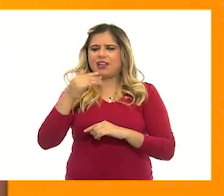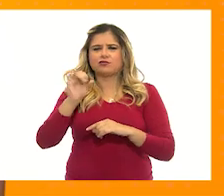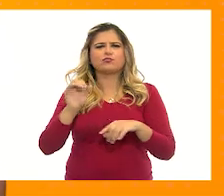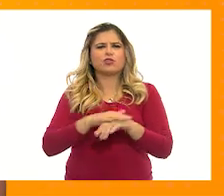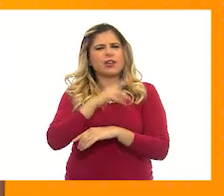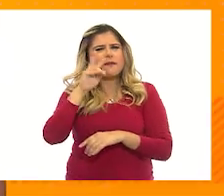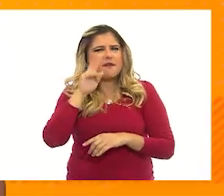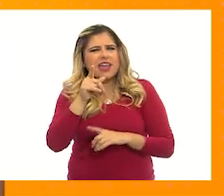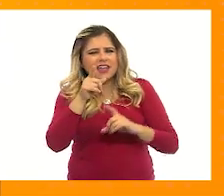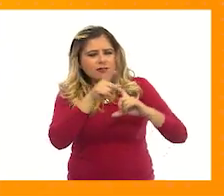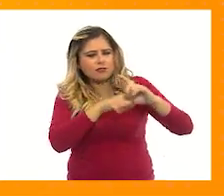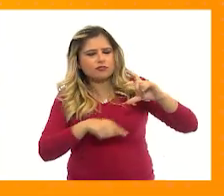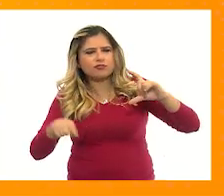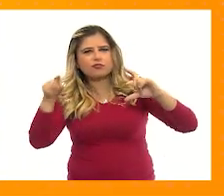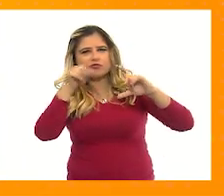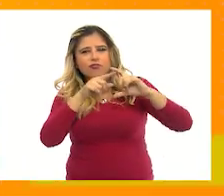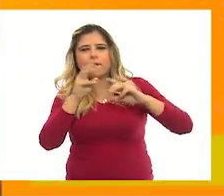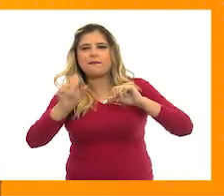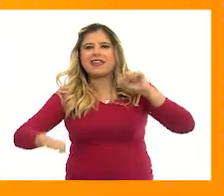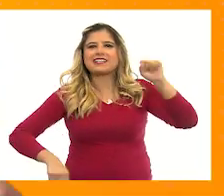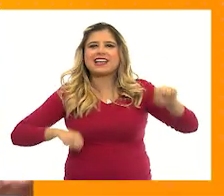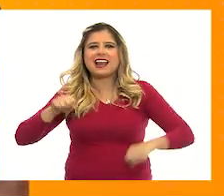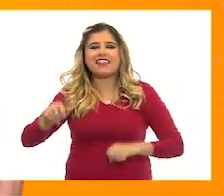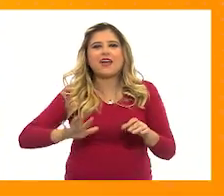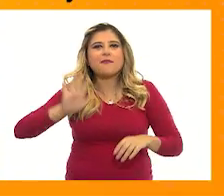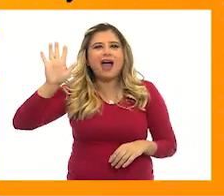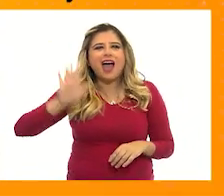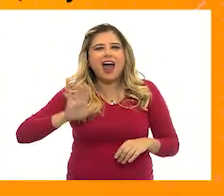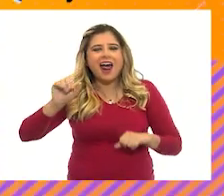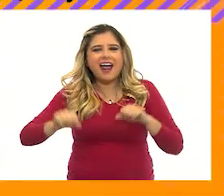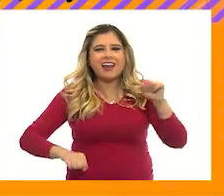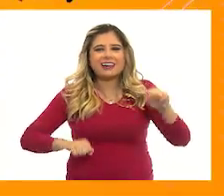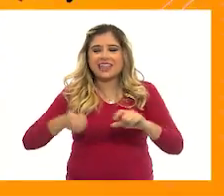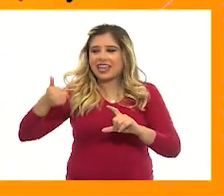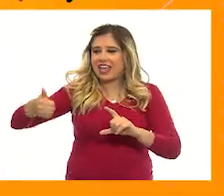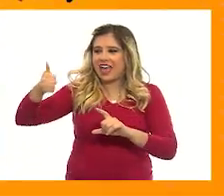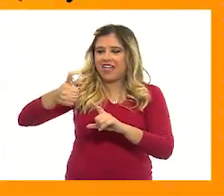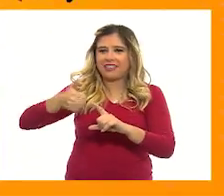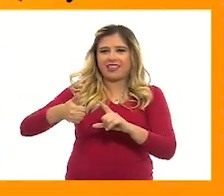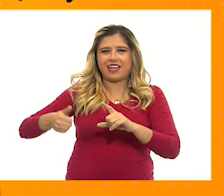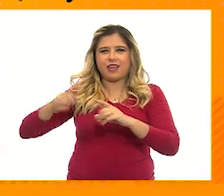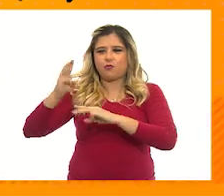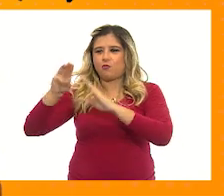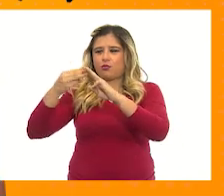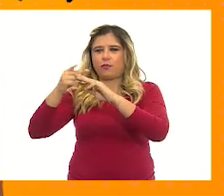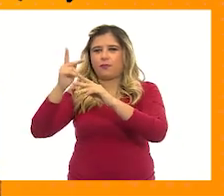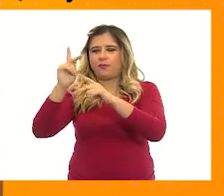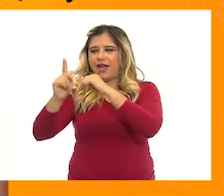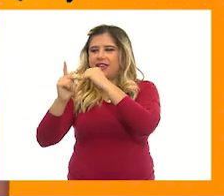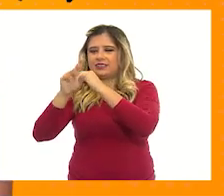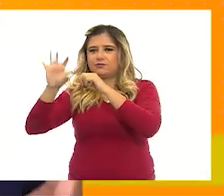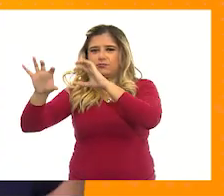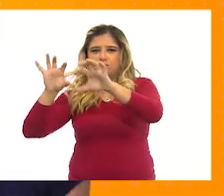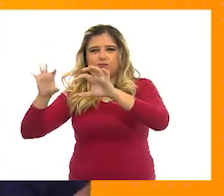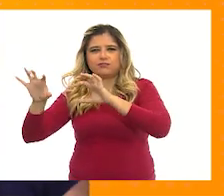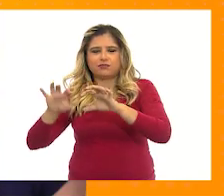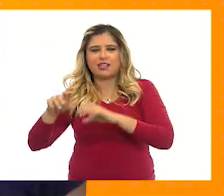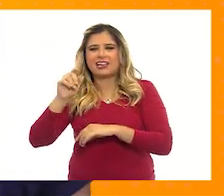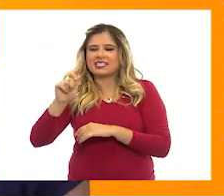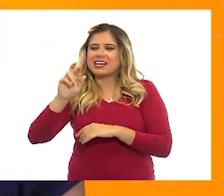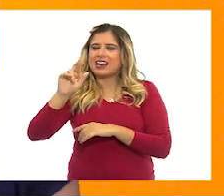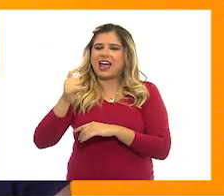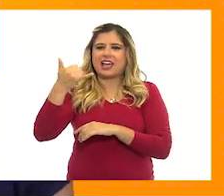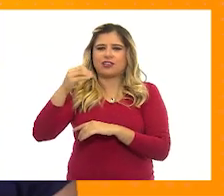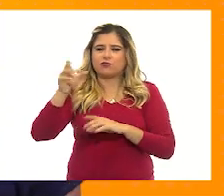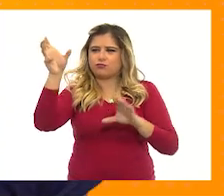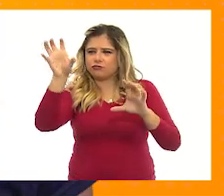se ve como los rayos de la rueda de una bicicleta, donde cada territorio pegado al país central es un rayo. ¿Puedes